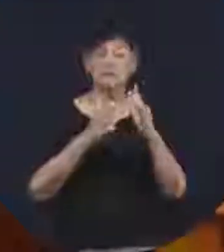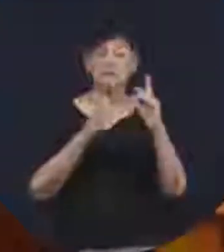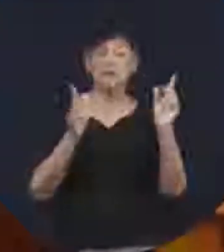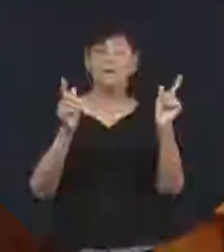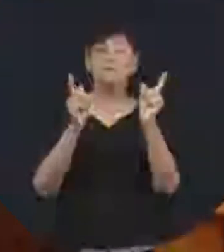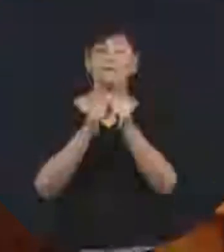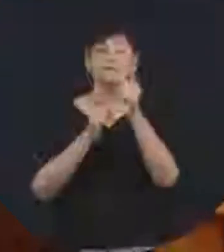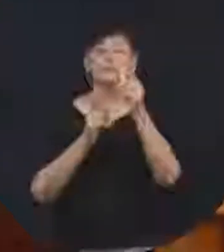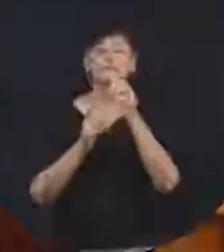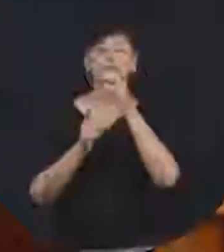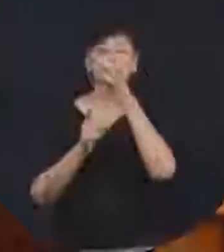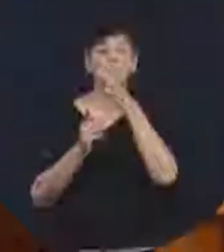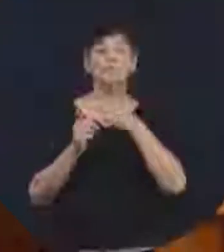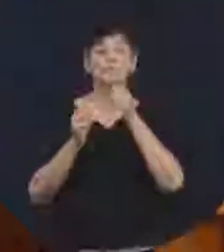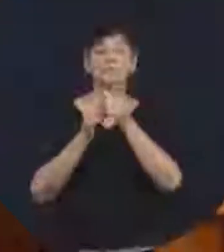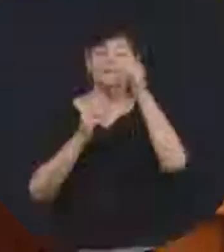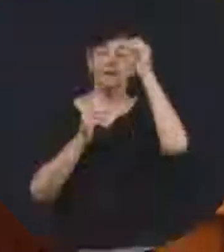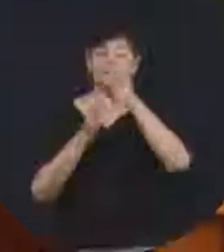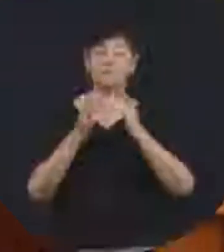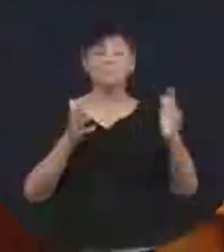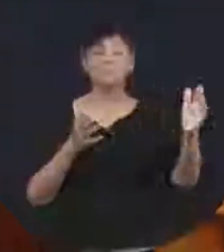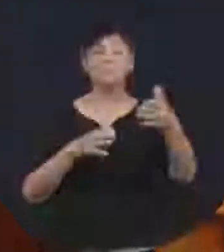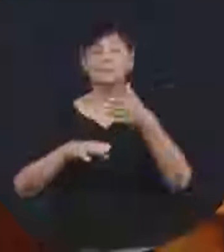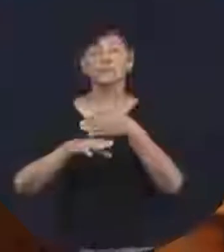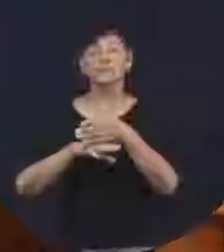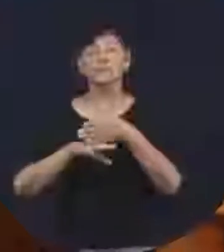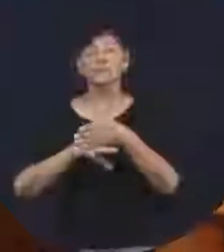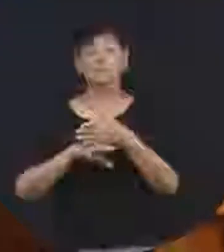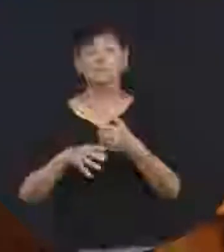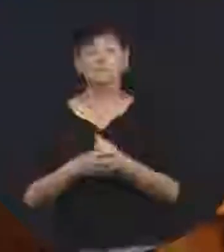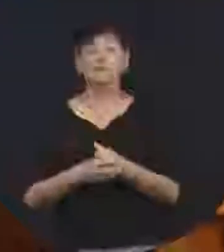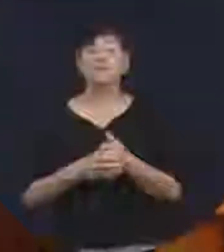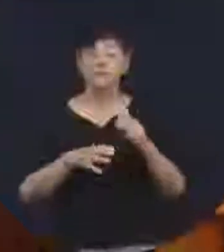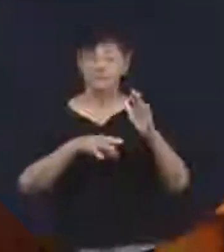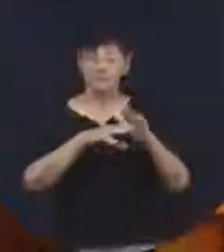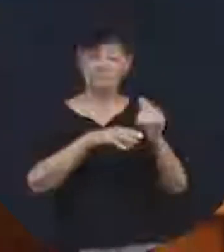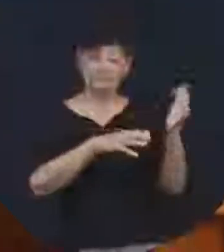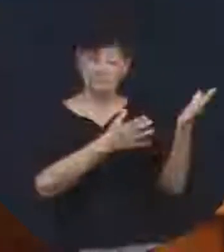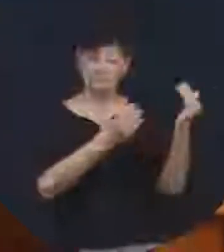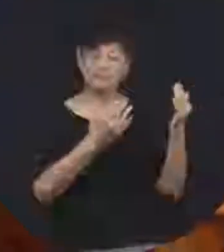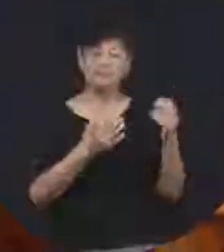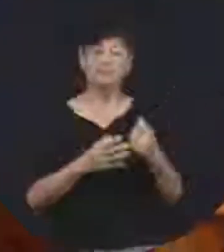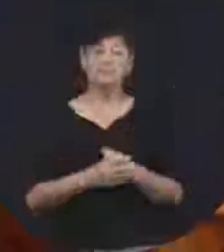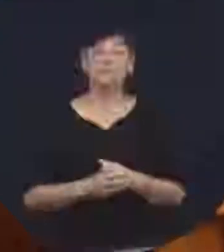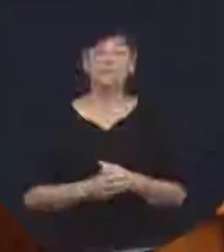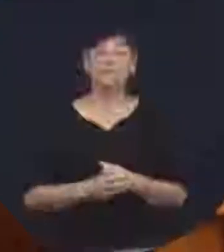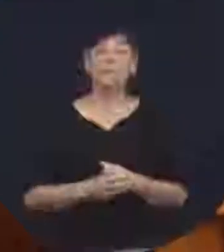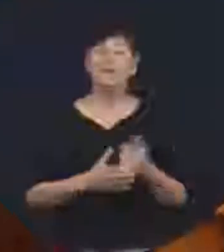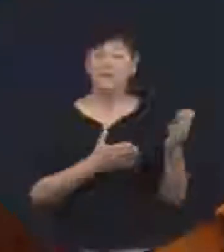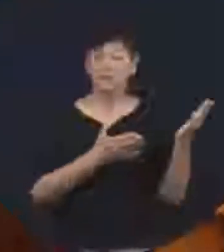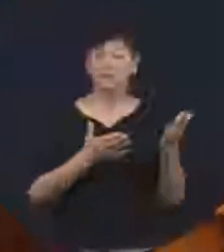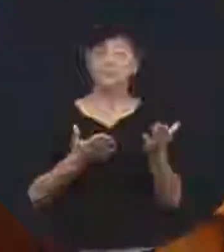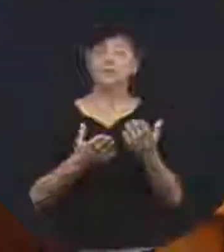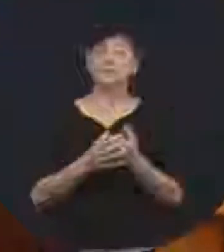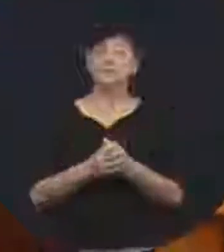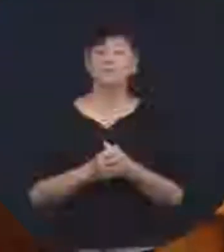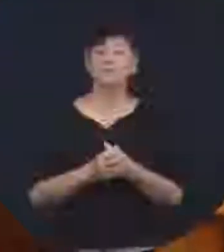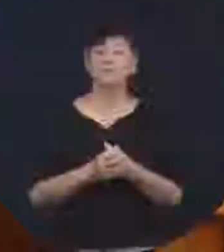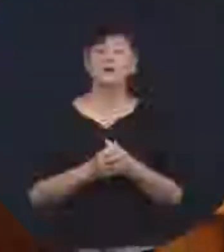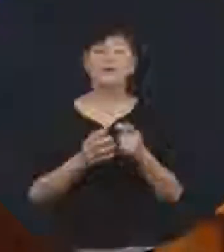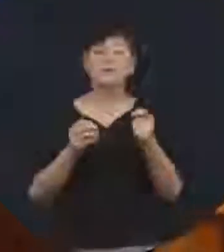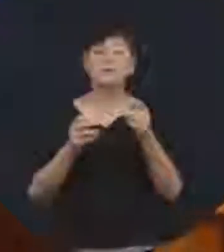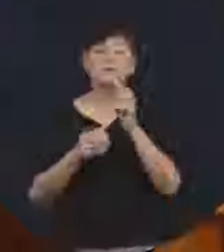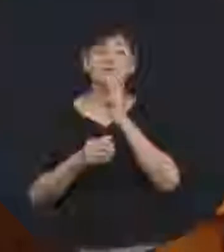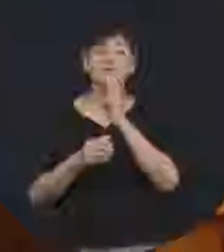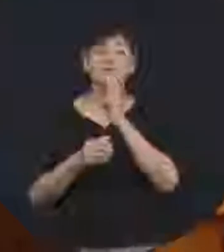ahí a una viuda que recogía leña. La llamó y le dijo: tráeme, por favor, un poco